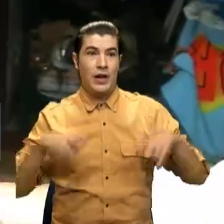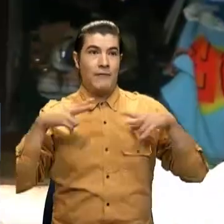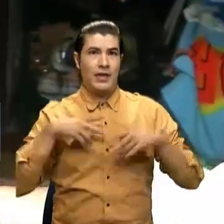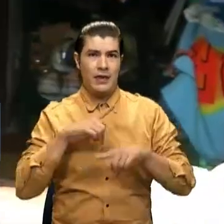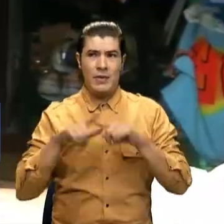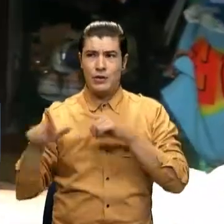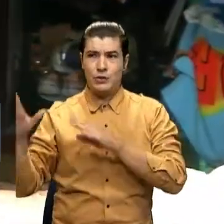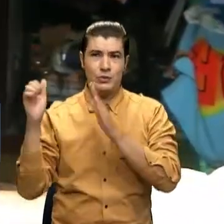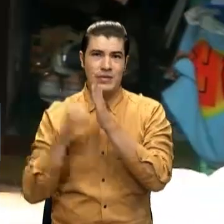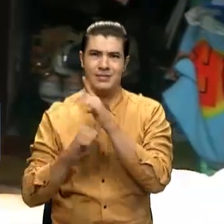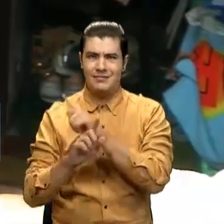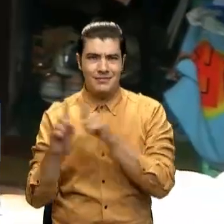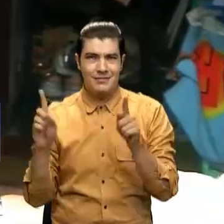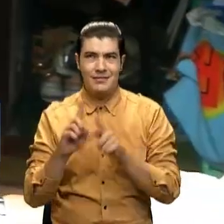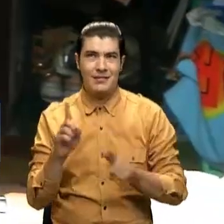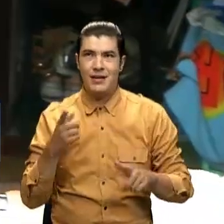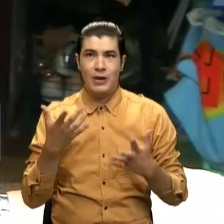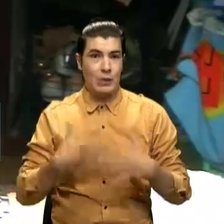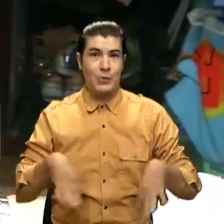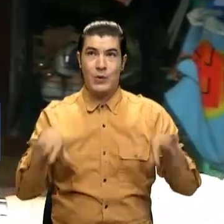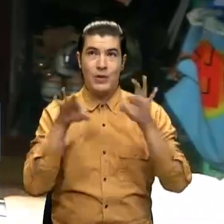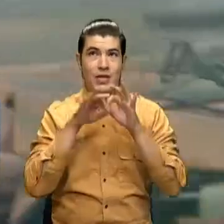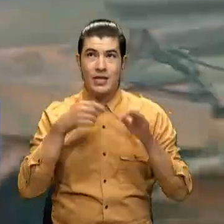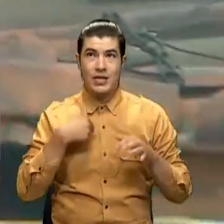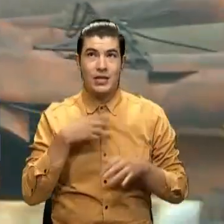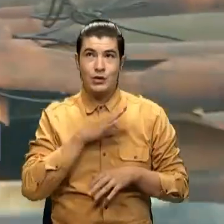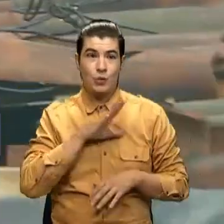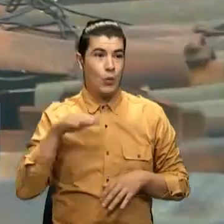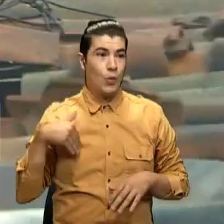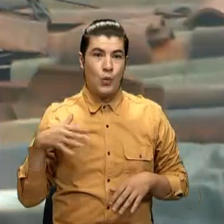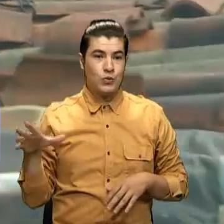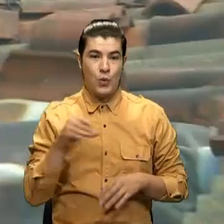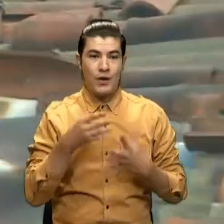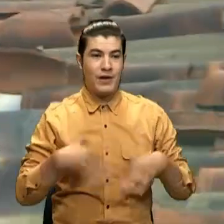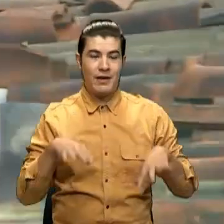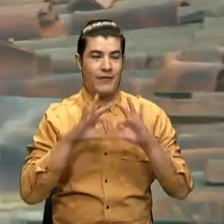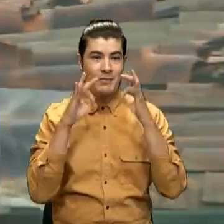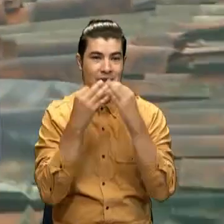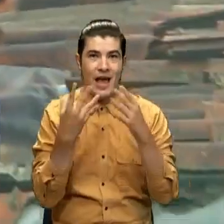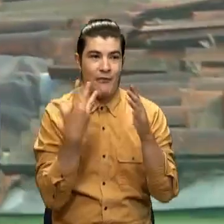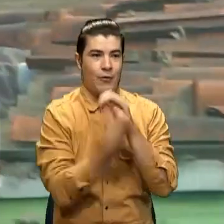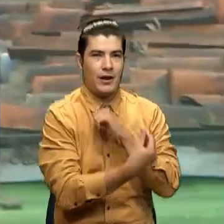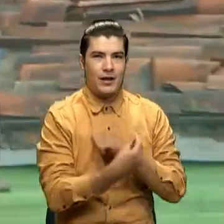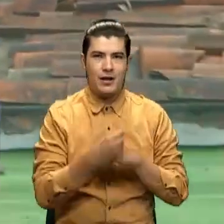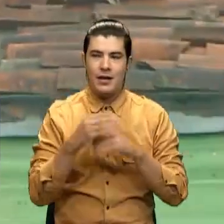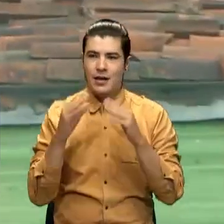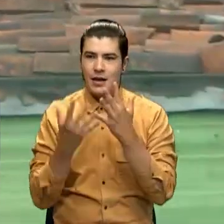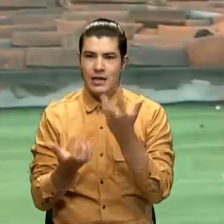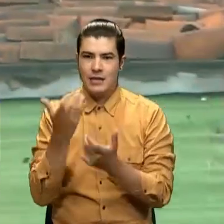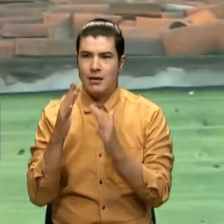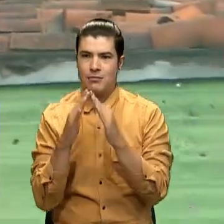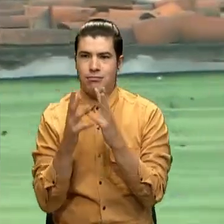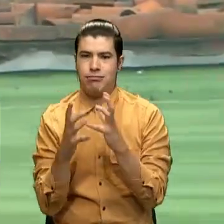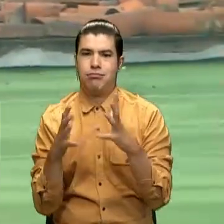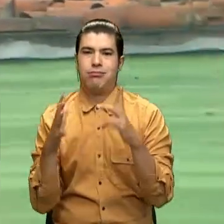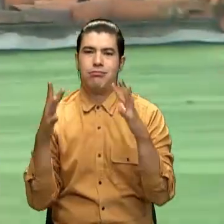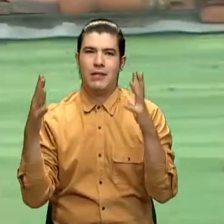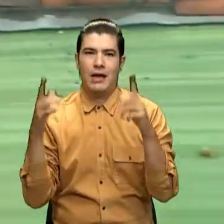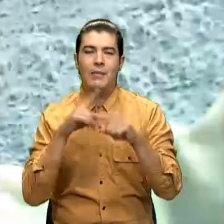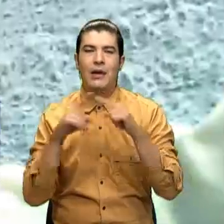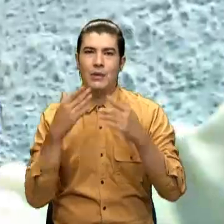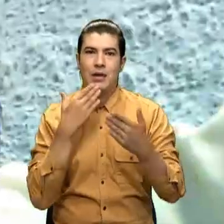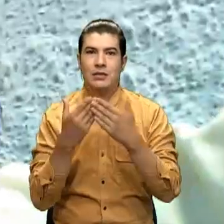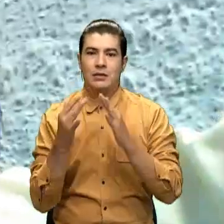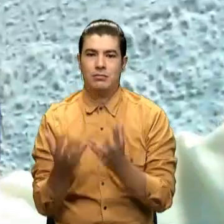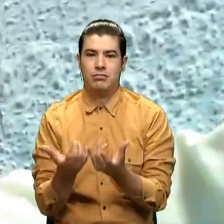humano en lo material está lo importante que estamos todos afuera el incendio estaba propagándose por todas las casas afortunadamente pues el incendio subió